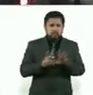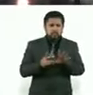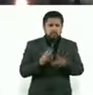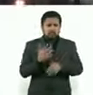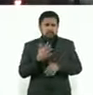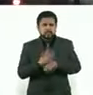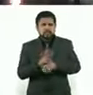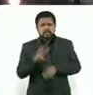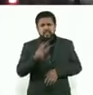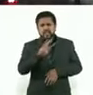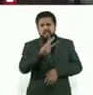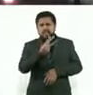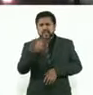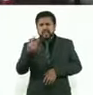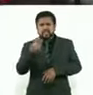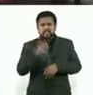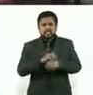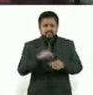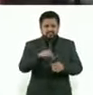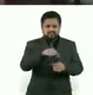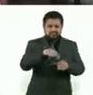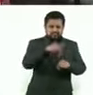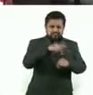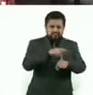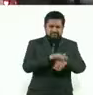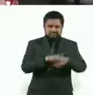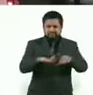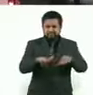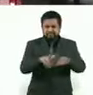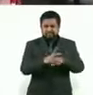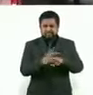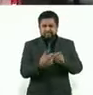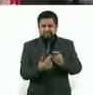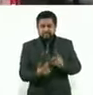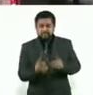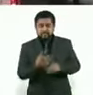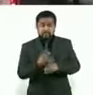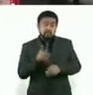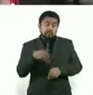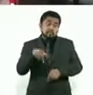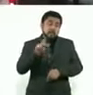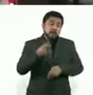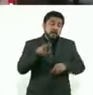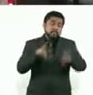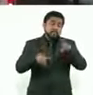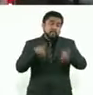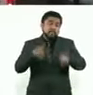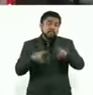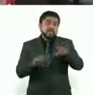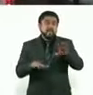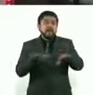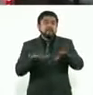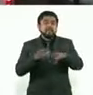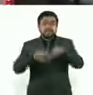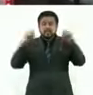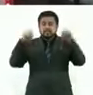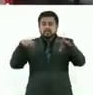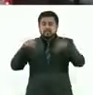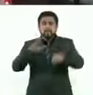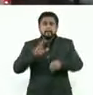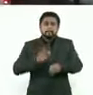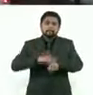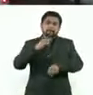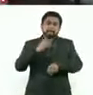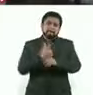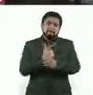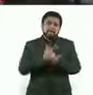de 300 baches por día, inclusive en ocasiones lo subimos dependiendo de la temporada de lluvias. Por ahí les